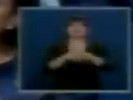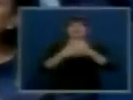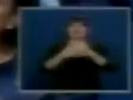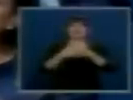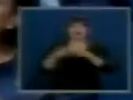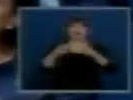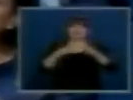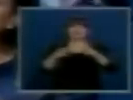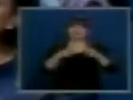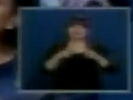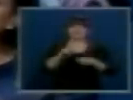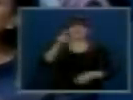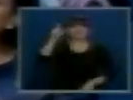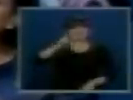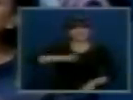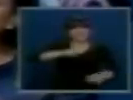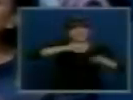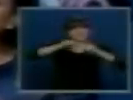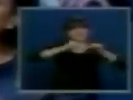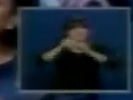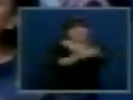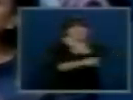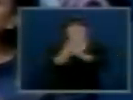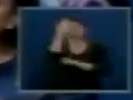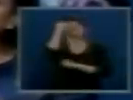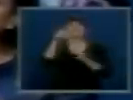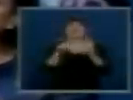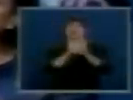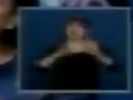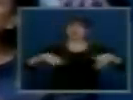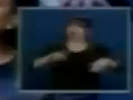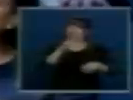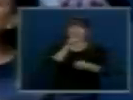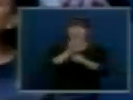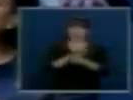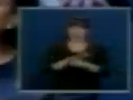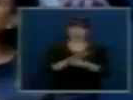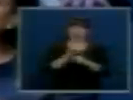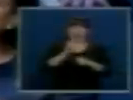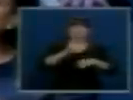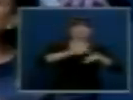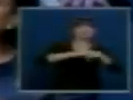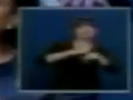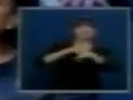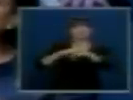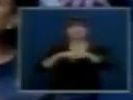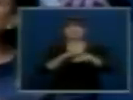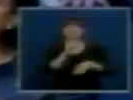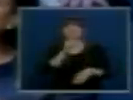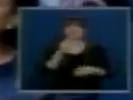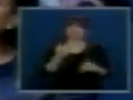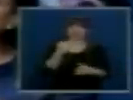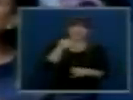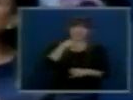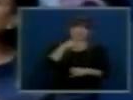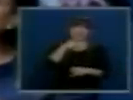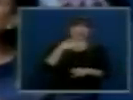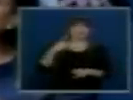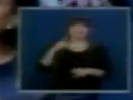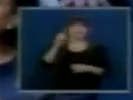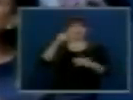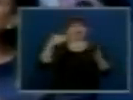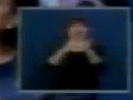administrativo deberían explicar al país por qué la ley no se ha hecho cumplir. Esta permisividad nos ha salido muy cara y amenaza con hacer colapsar al